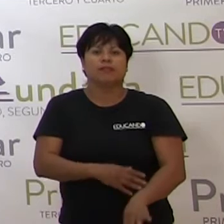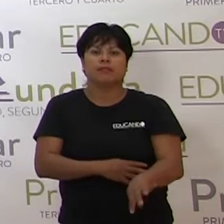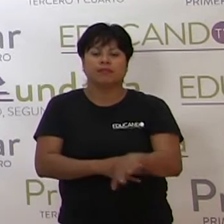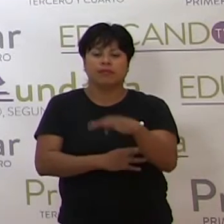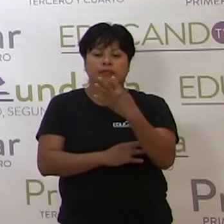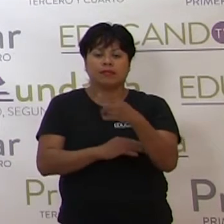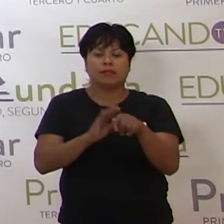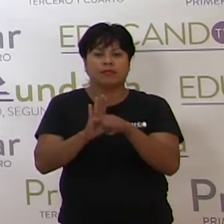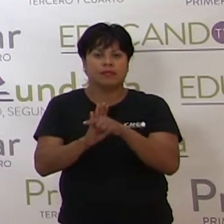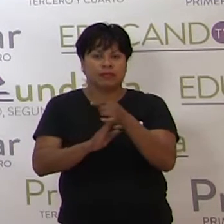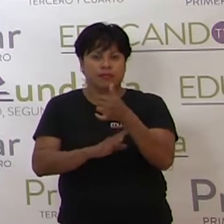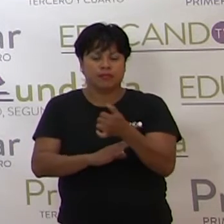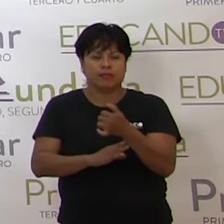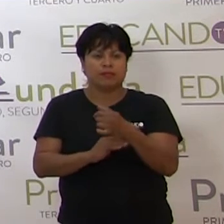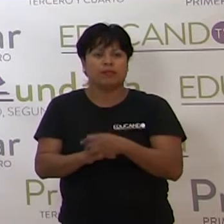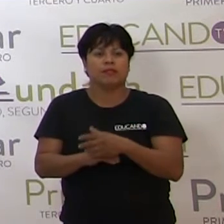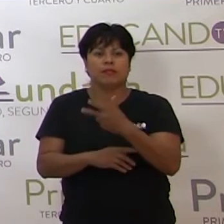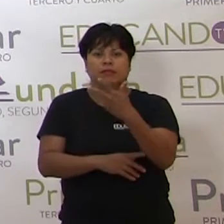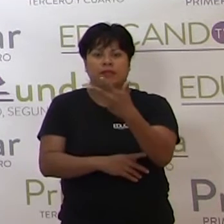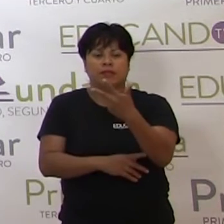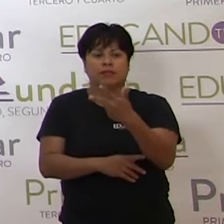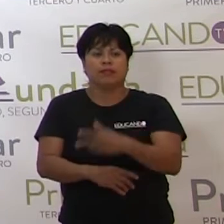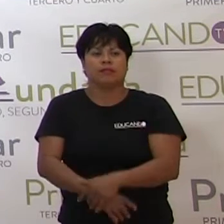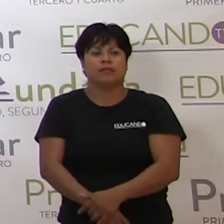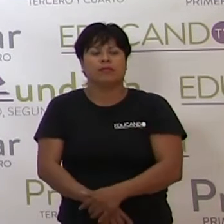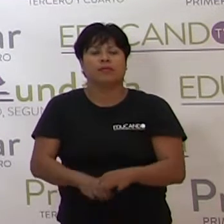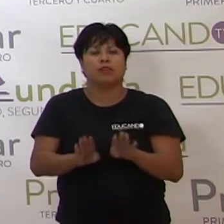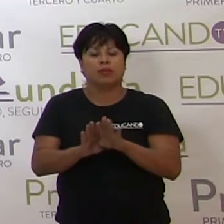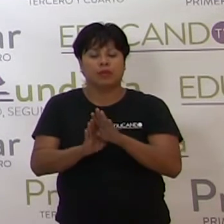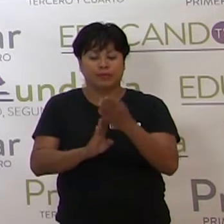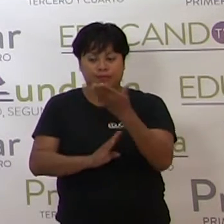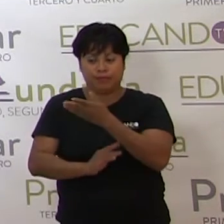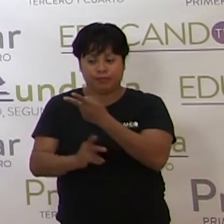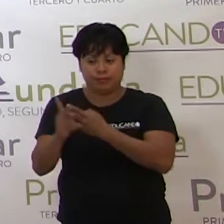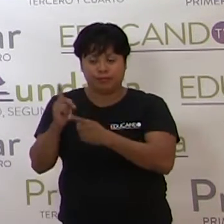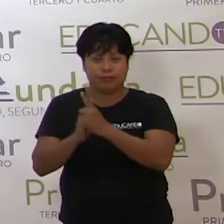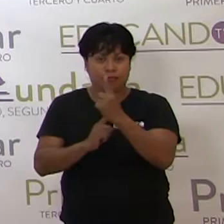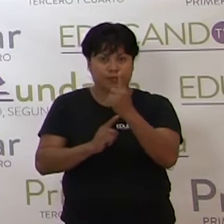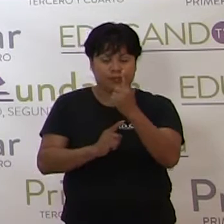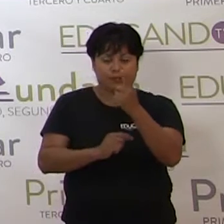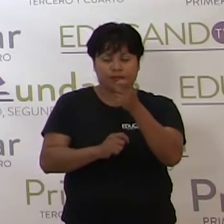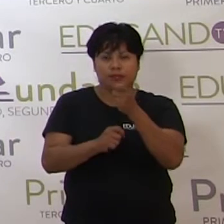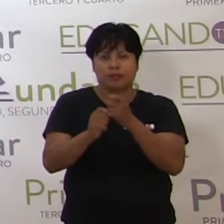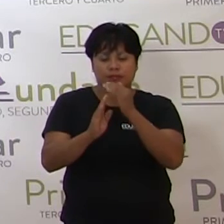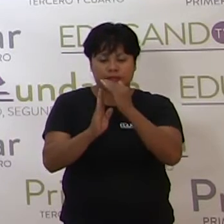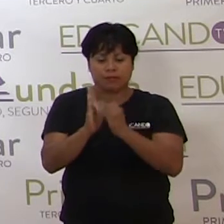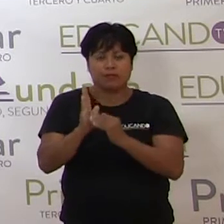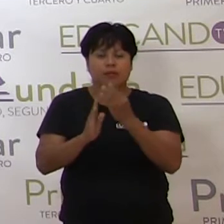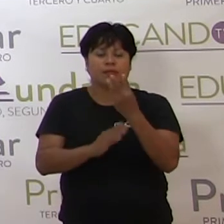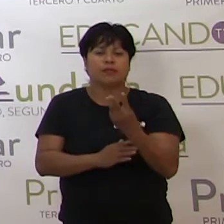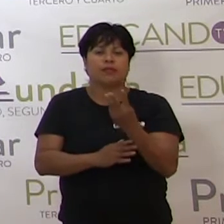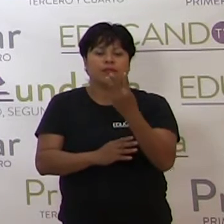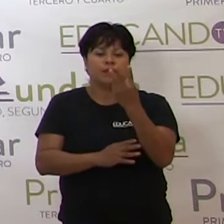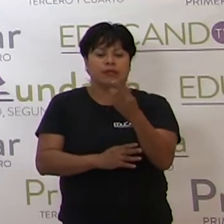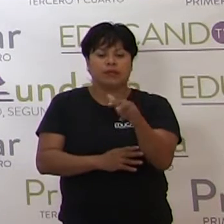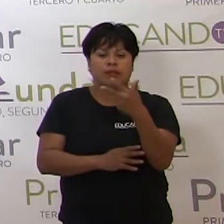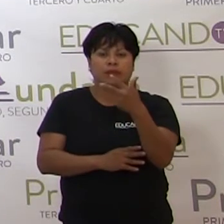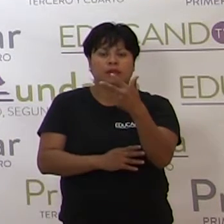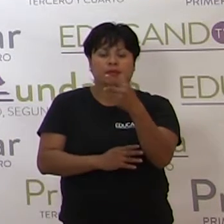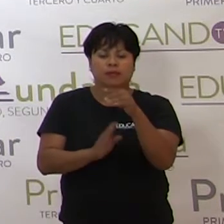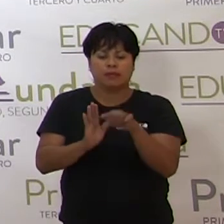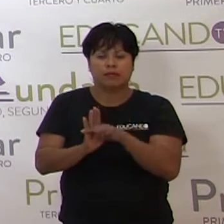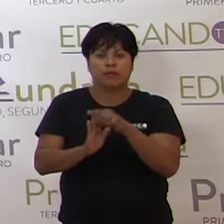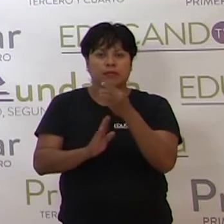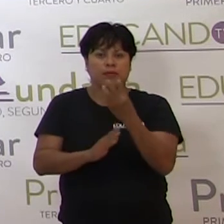14 menos 6, 8. Como le pidió prestado 1, se convierte en 3. 13 menos